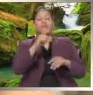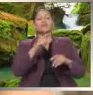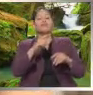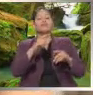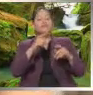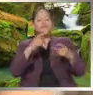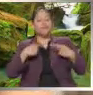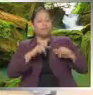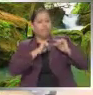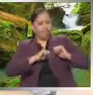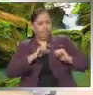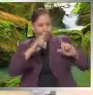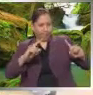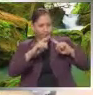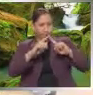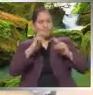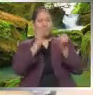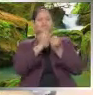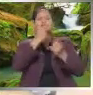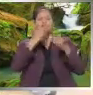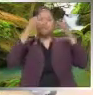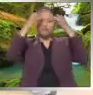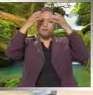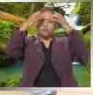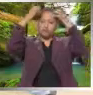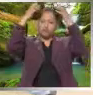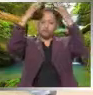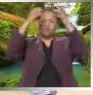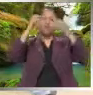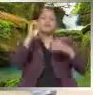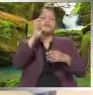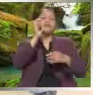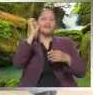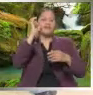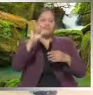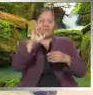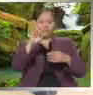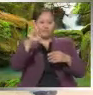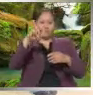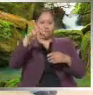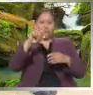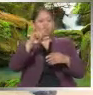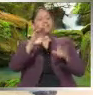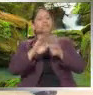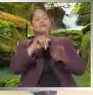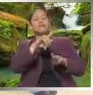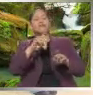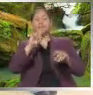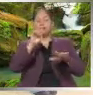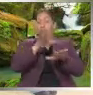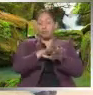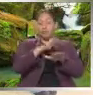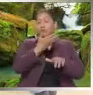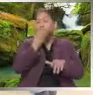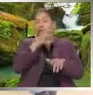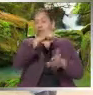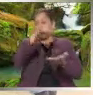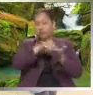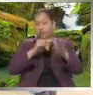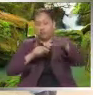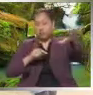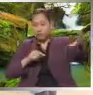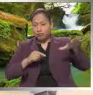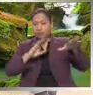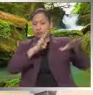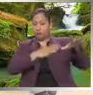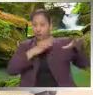e inclusive a cardenales, quienes invitados pasaban la noche en Tlalpan, porque Tlalpan era lugar donde a partir de la